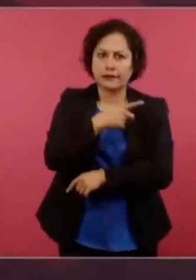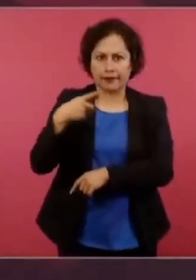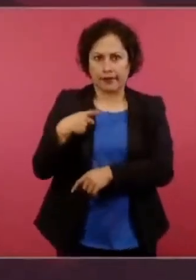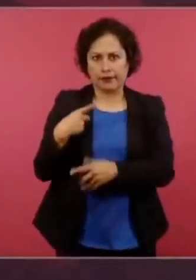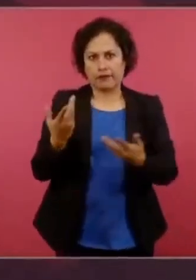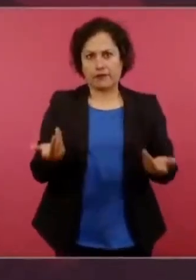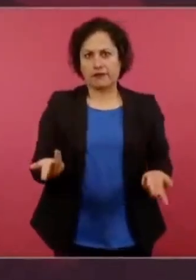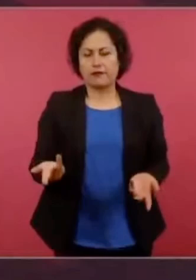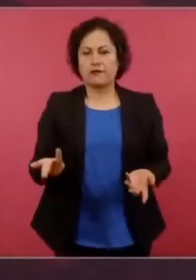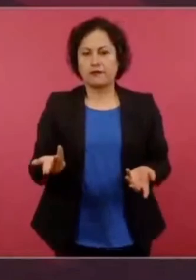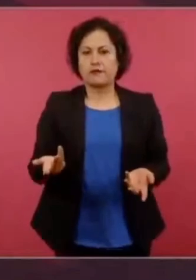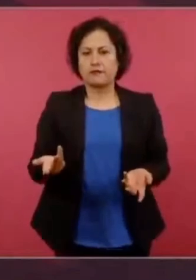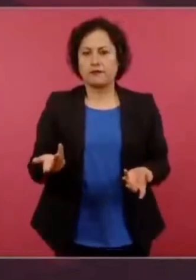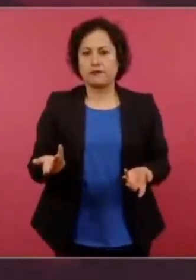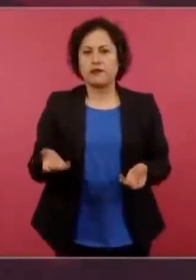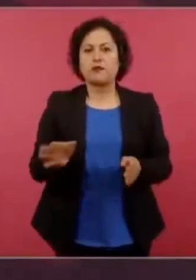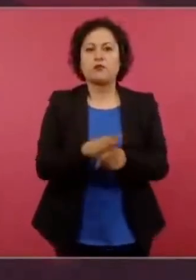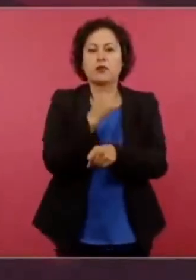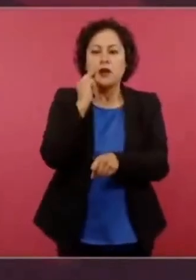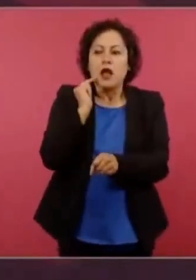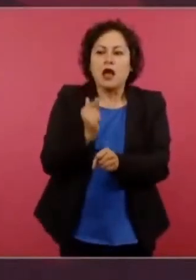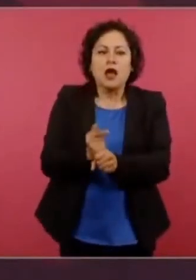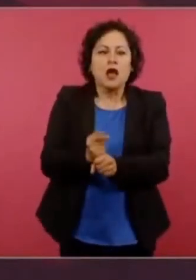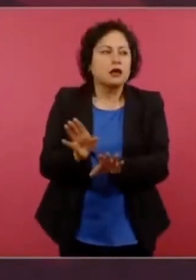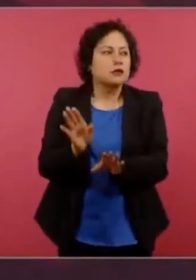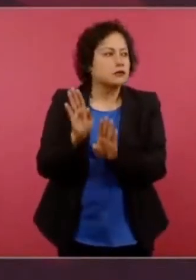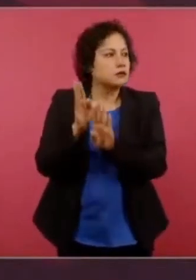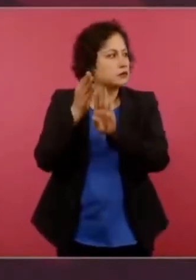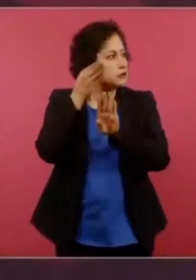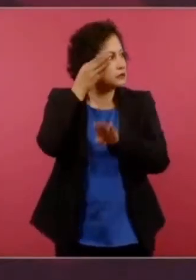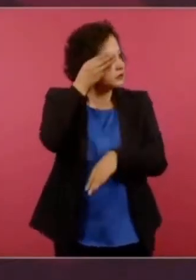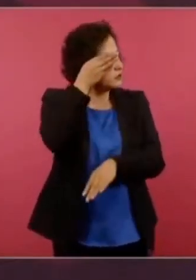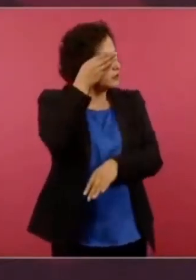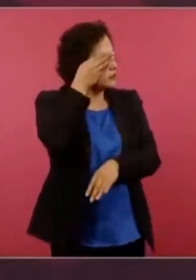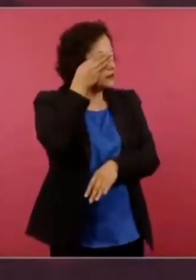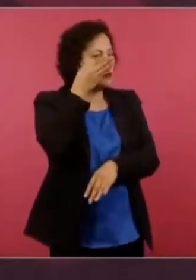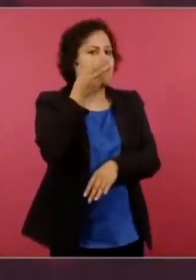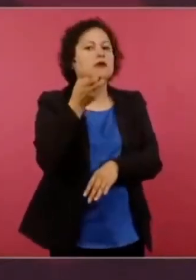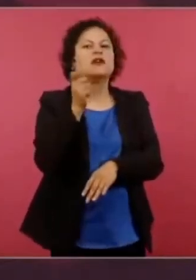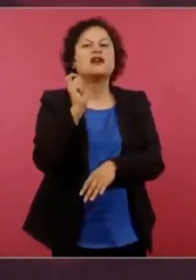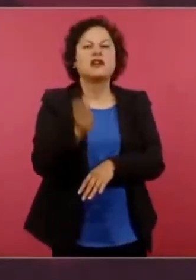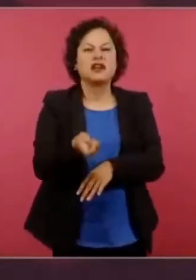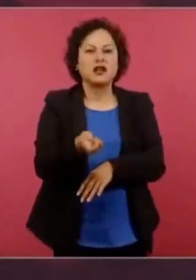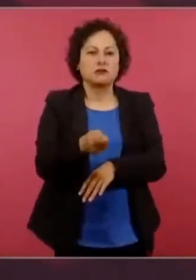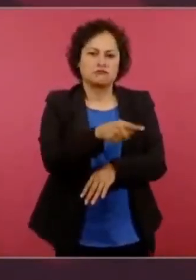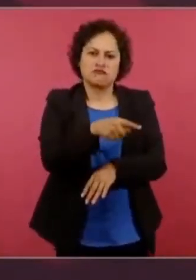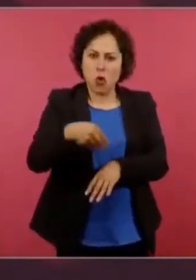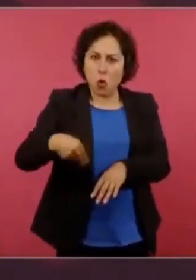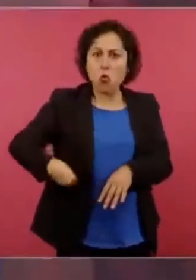para no ser encubridor, para no ser cómplice.